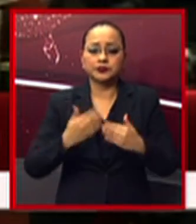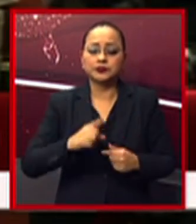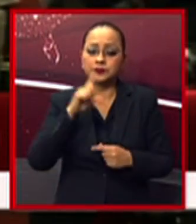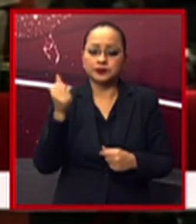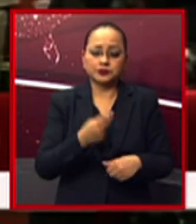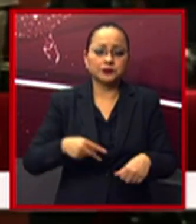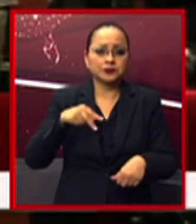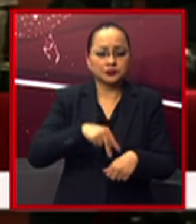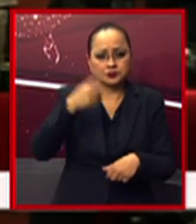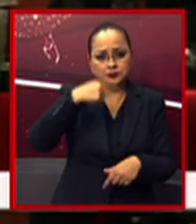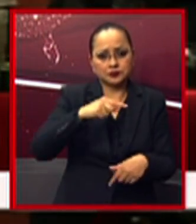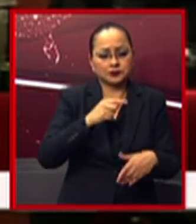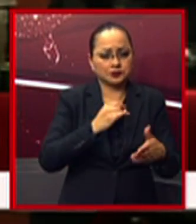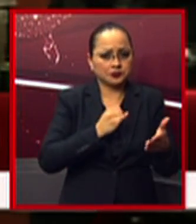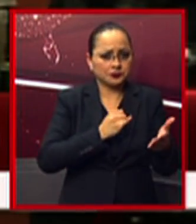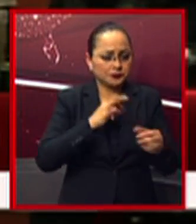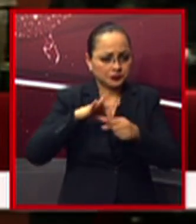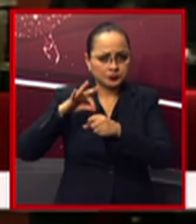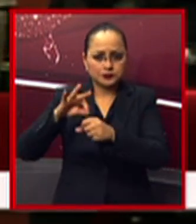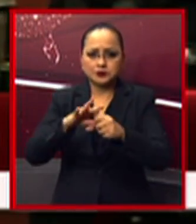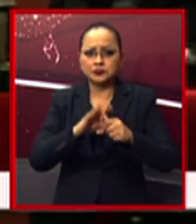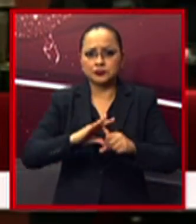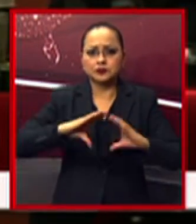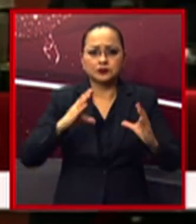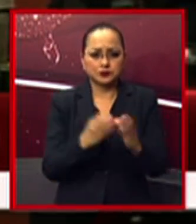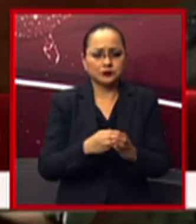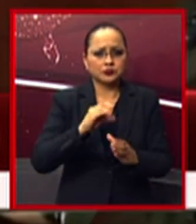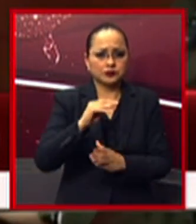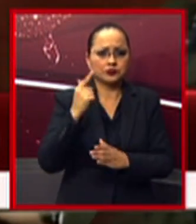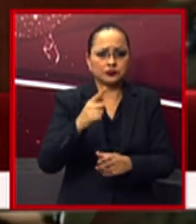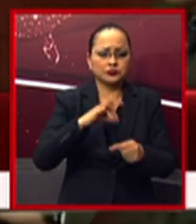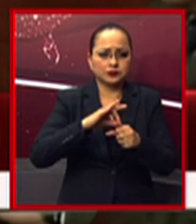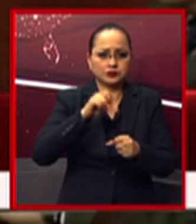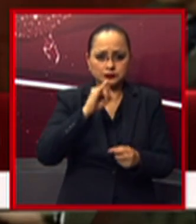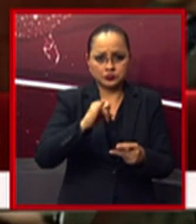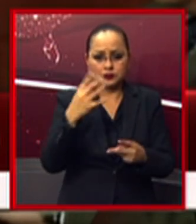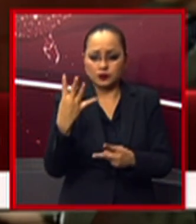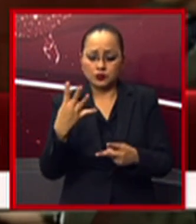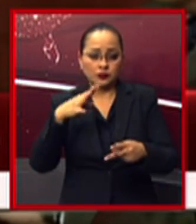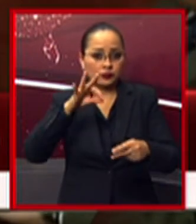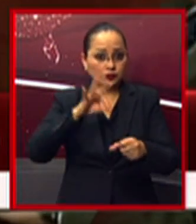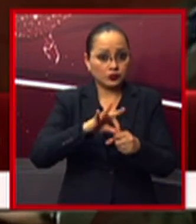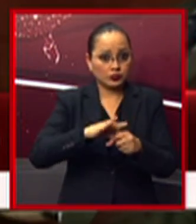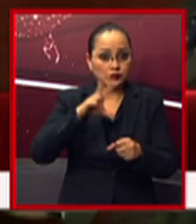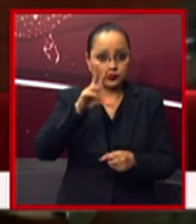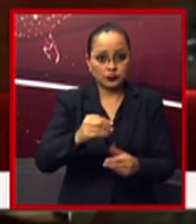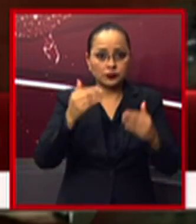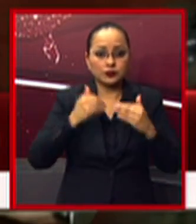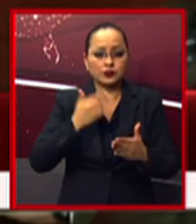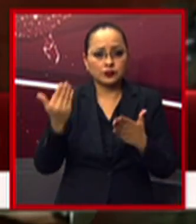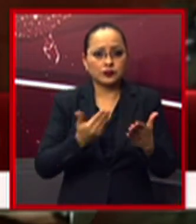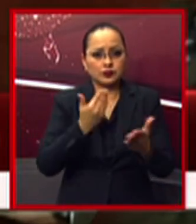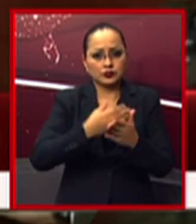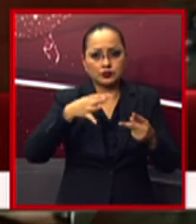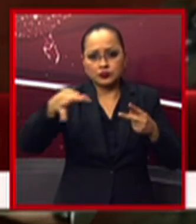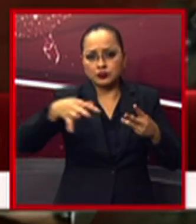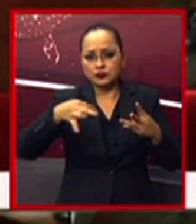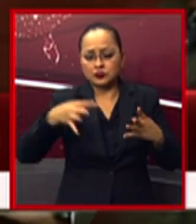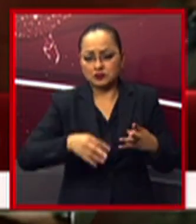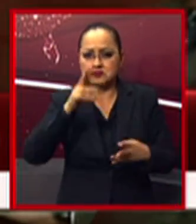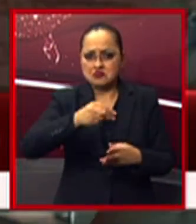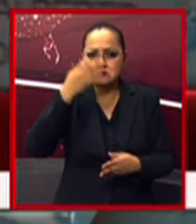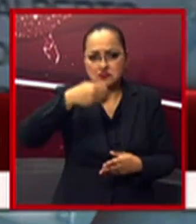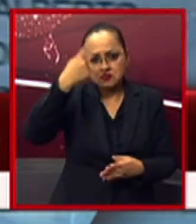Posteriormente, el dictamen se sometió a votación en lo general y se aprobó con 97 votos en pro y 4 en contra. Durante la presentación de las reservas, ninguna se